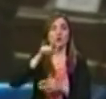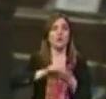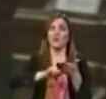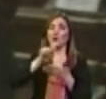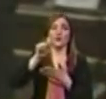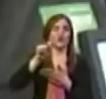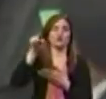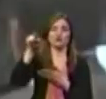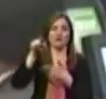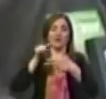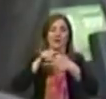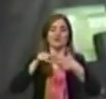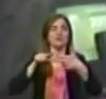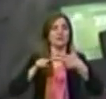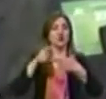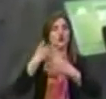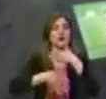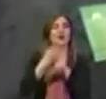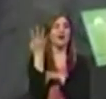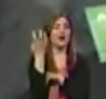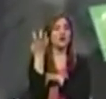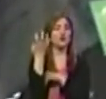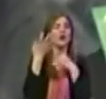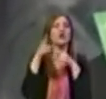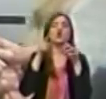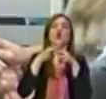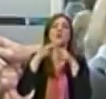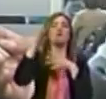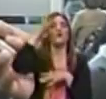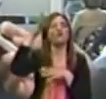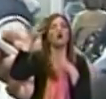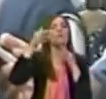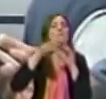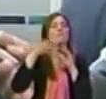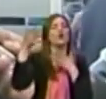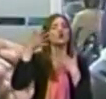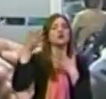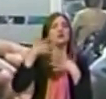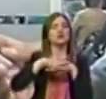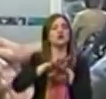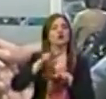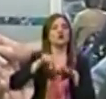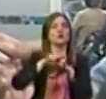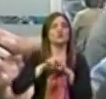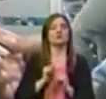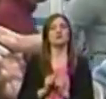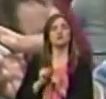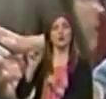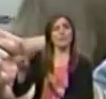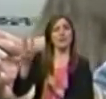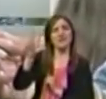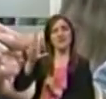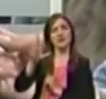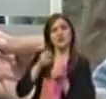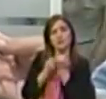Suman votos a favor de la terna los 14 legisladores de la bancada de Integración Nacional. Y además, este apoyo que podría dar el movimiento Suma buscaría de alguna